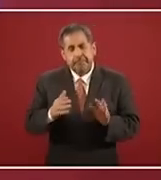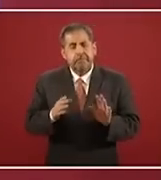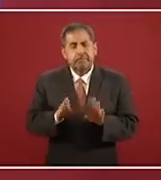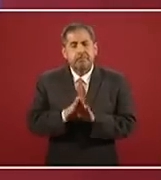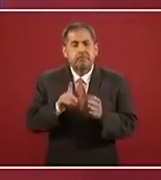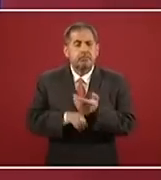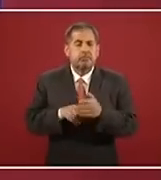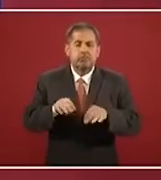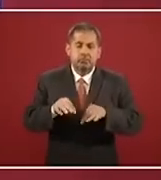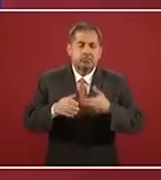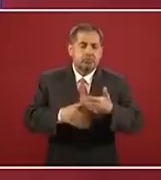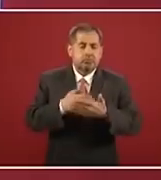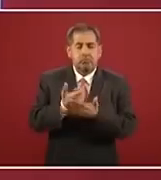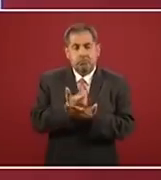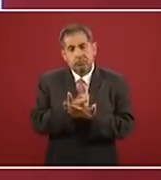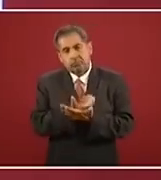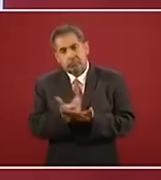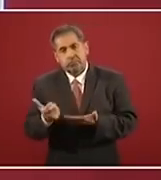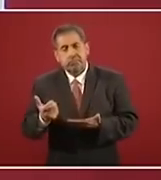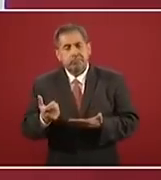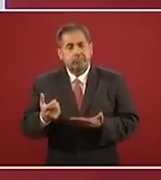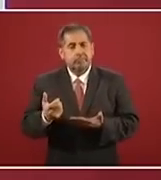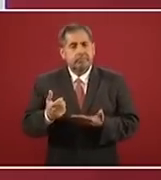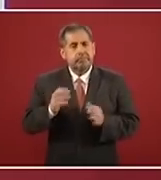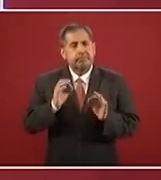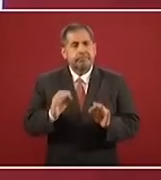en el manejo de las finanzas públicas